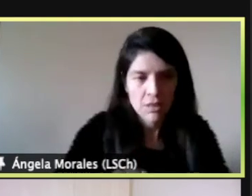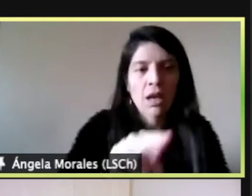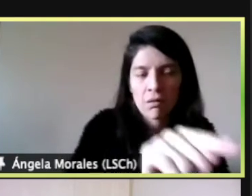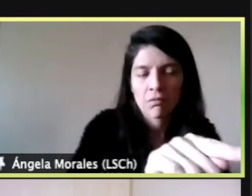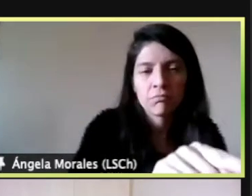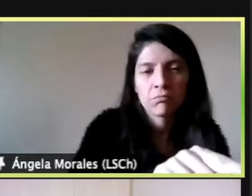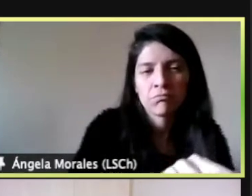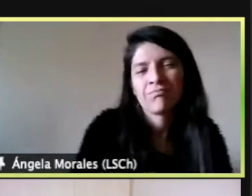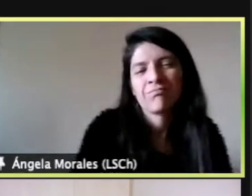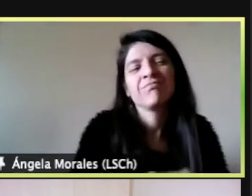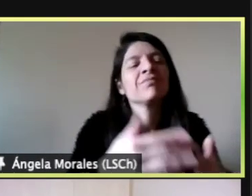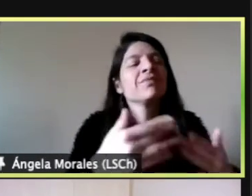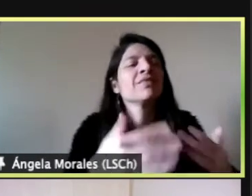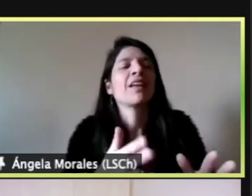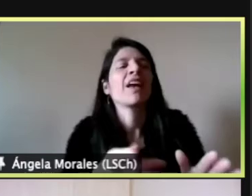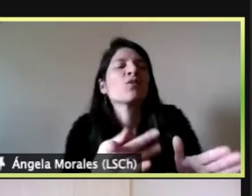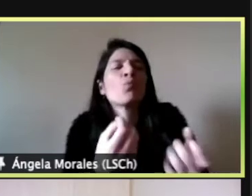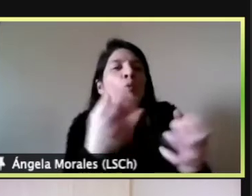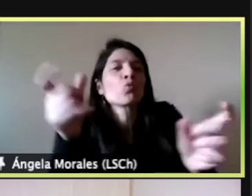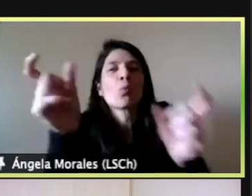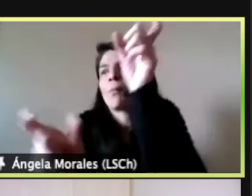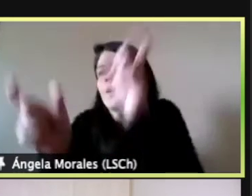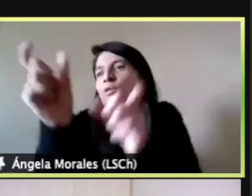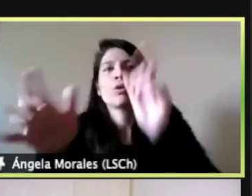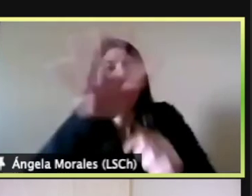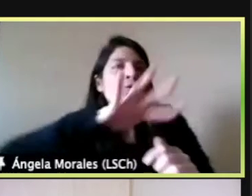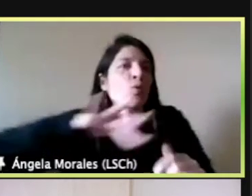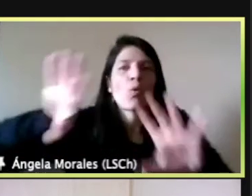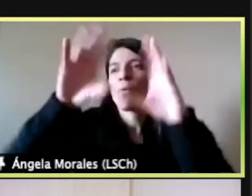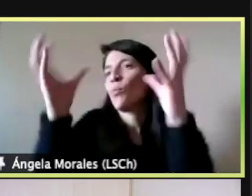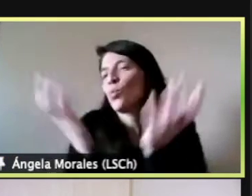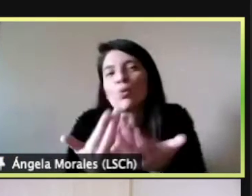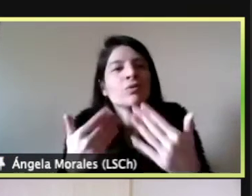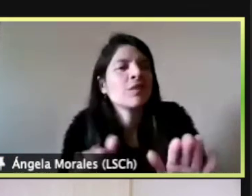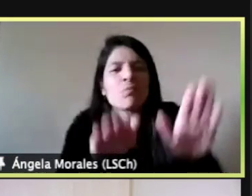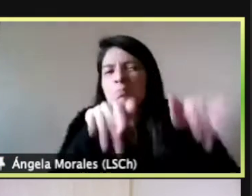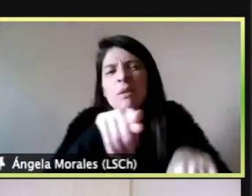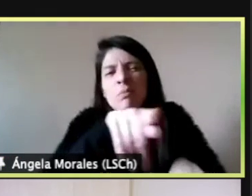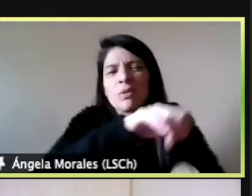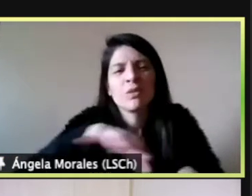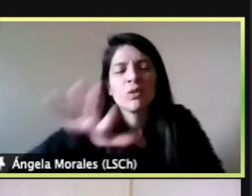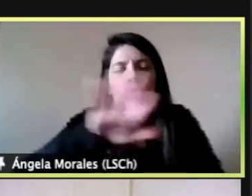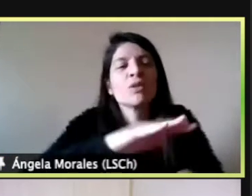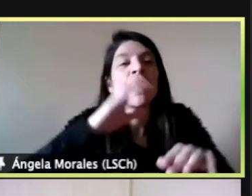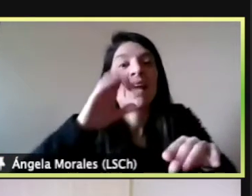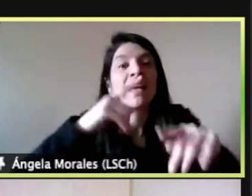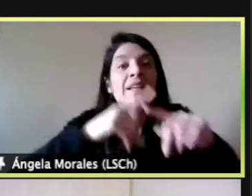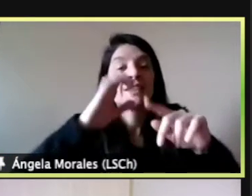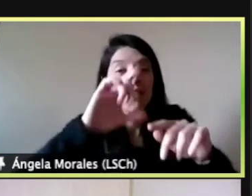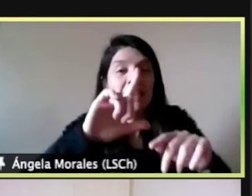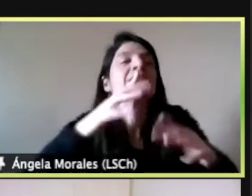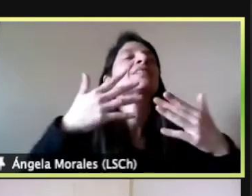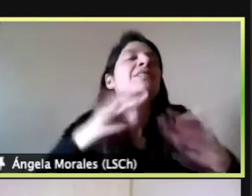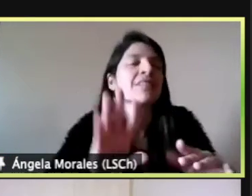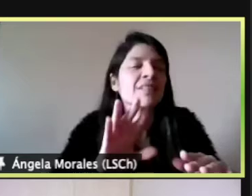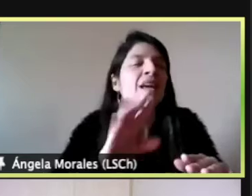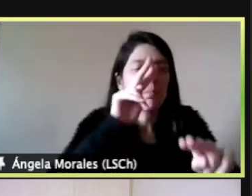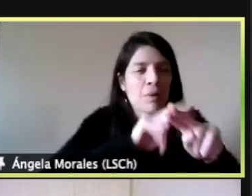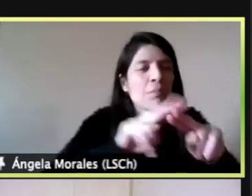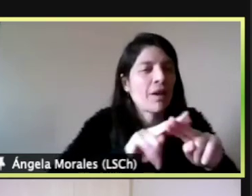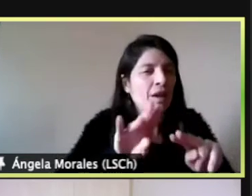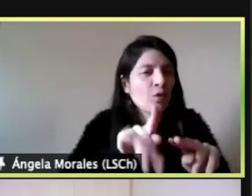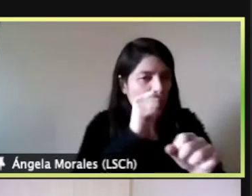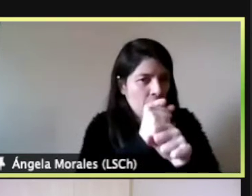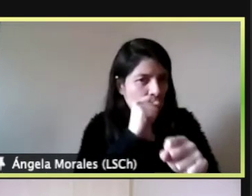mundo, tantas veces, que Excel ya está preparado para poder trabajar con esto, ¿ya? Así que lo que vamos a hacer es